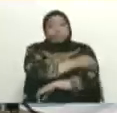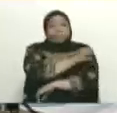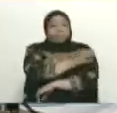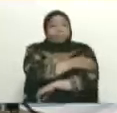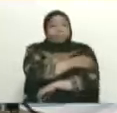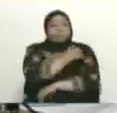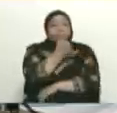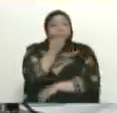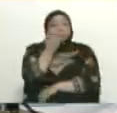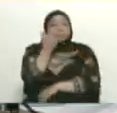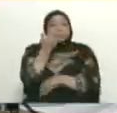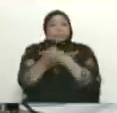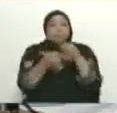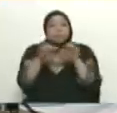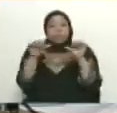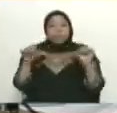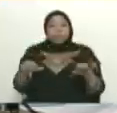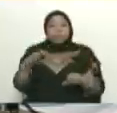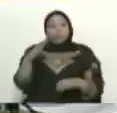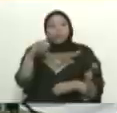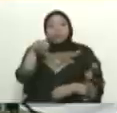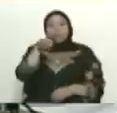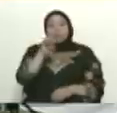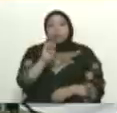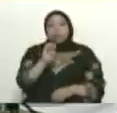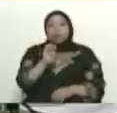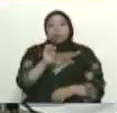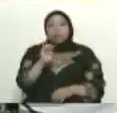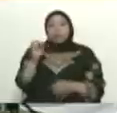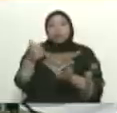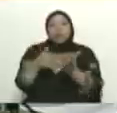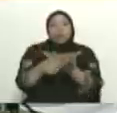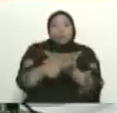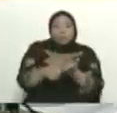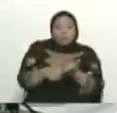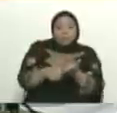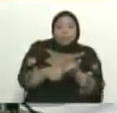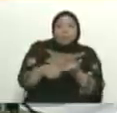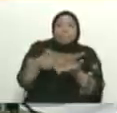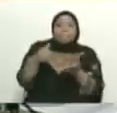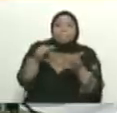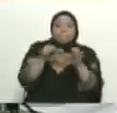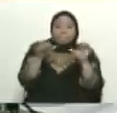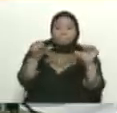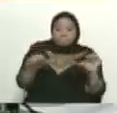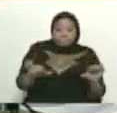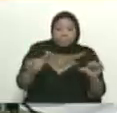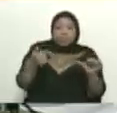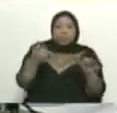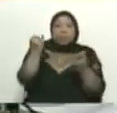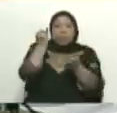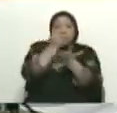toda la basura que dijeron sobre el sistema electoral, sobre las captahuellas, sobre el registro electoral.